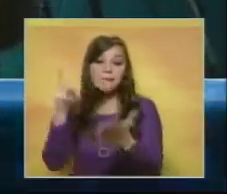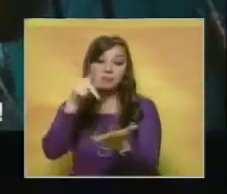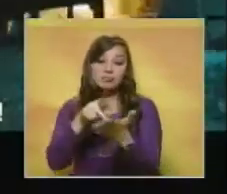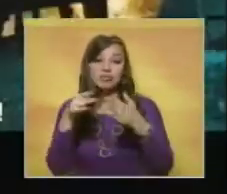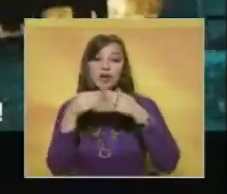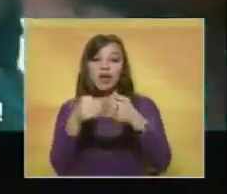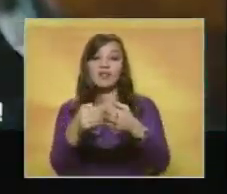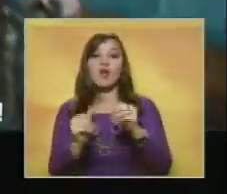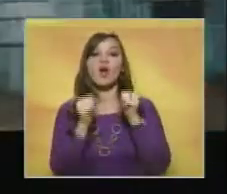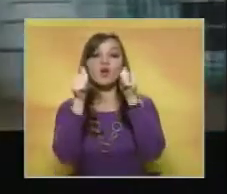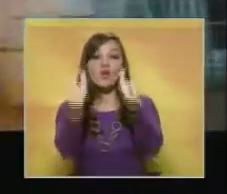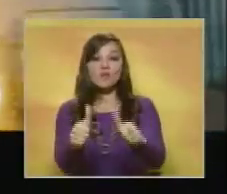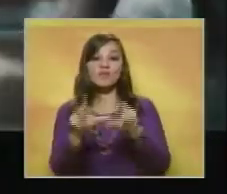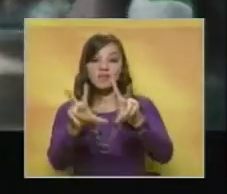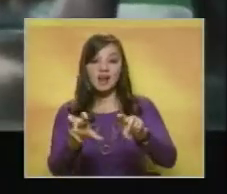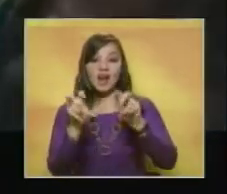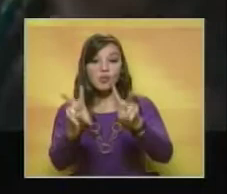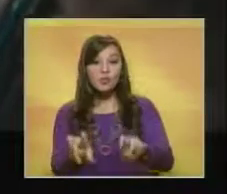en Australia.